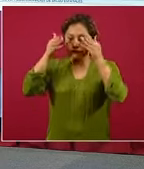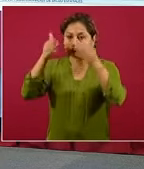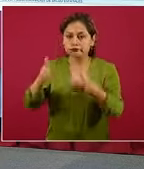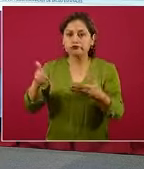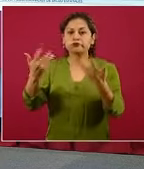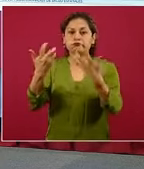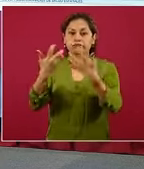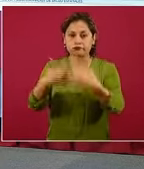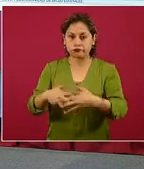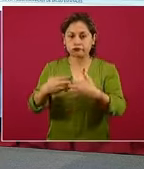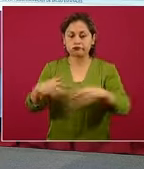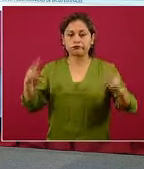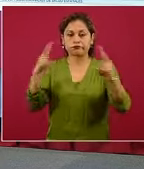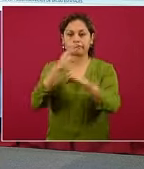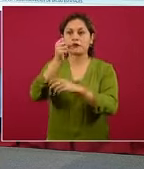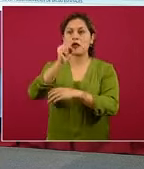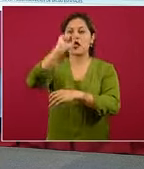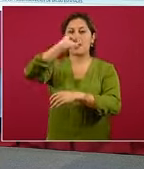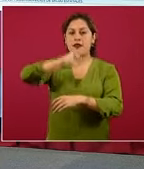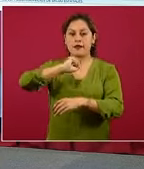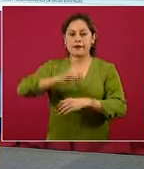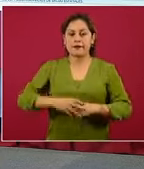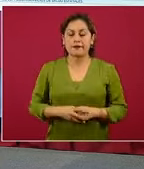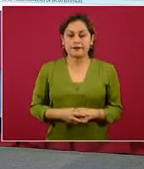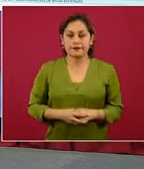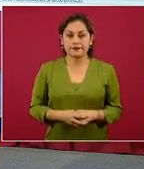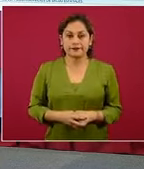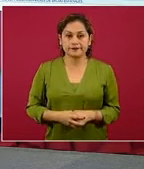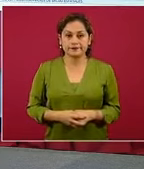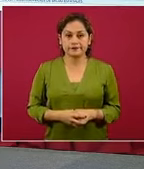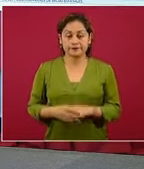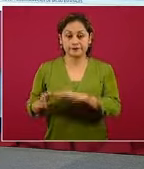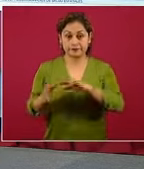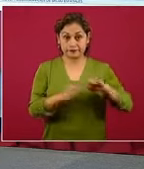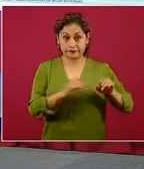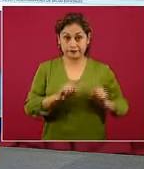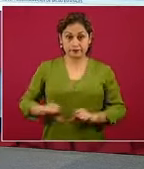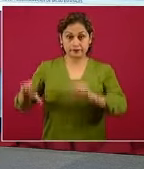de las camas con ventilador. Si vemos la siguiente